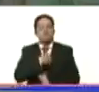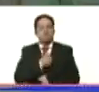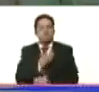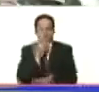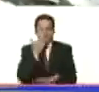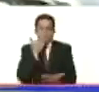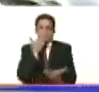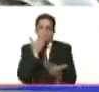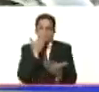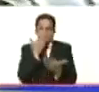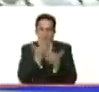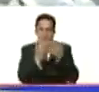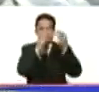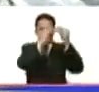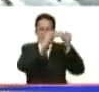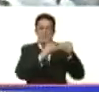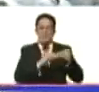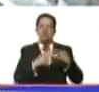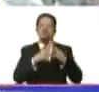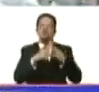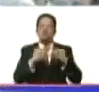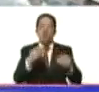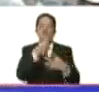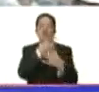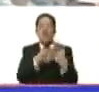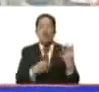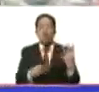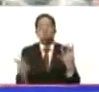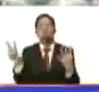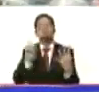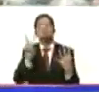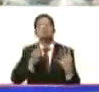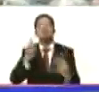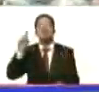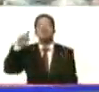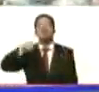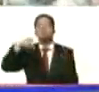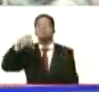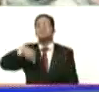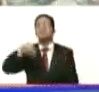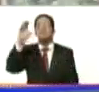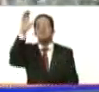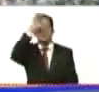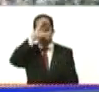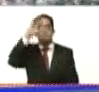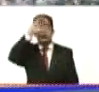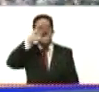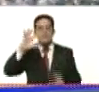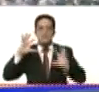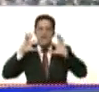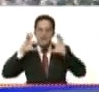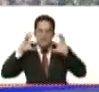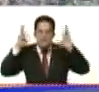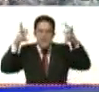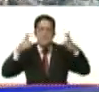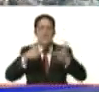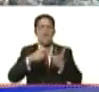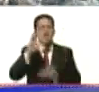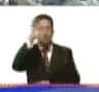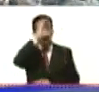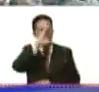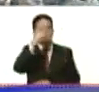las grandes rectificaciones que este país está exigiendo desde su conciencia rebelde, desde su conciencia